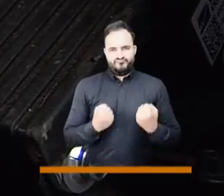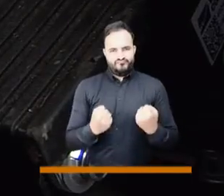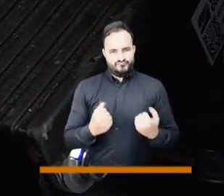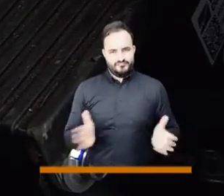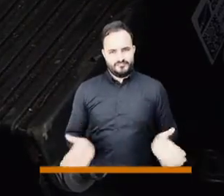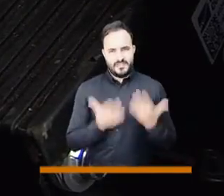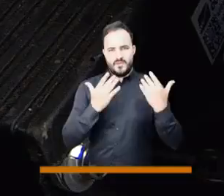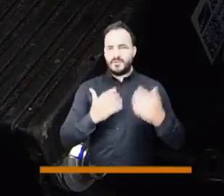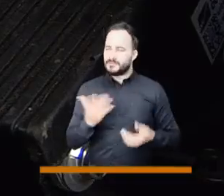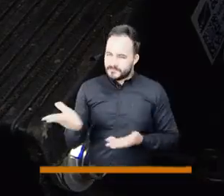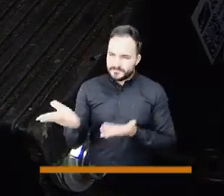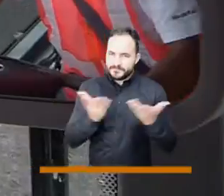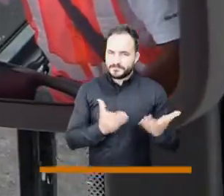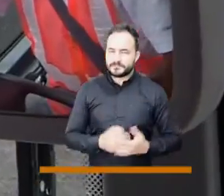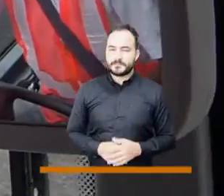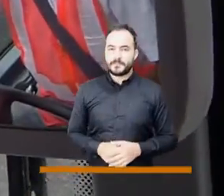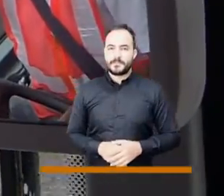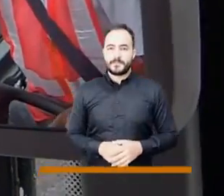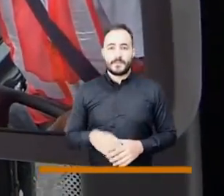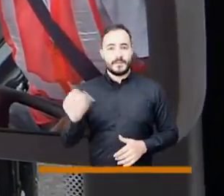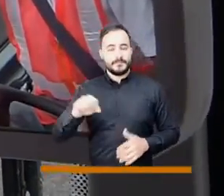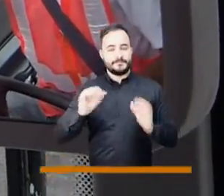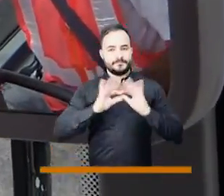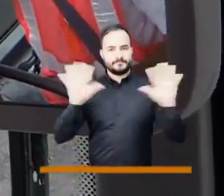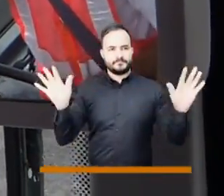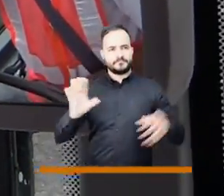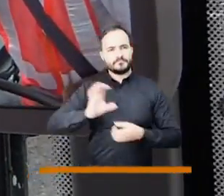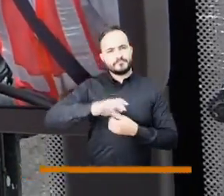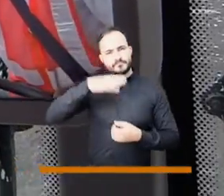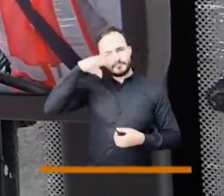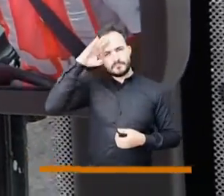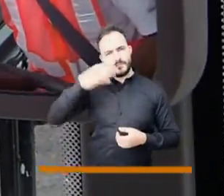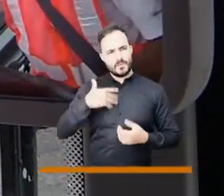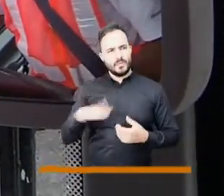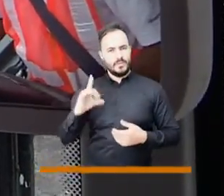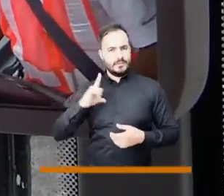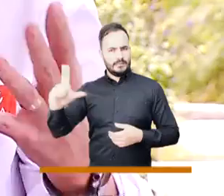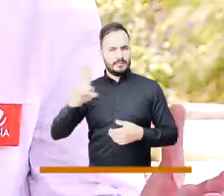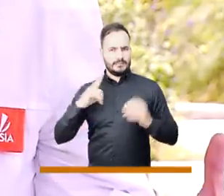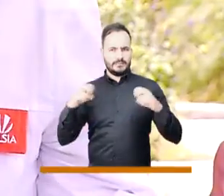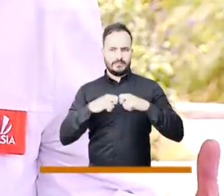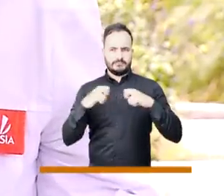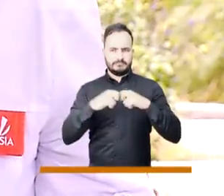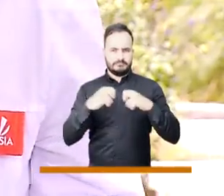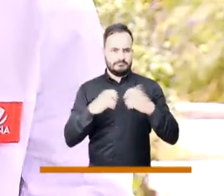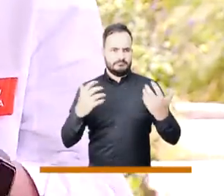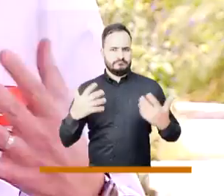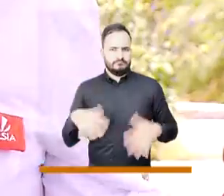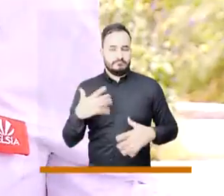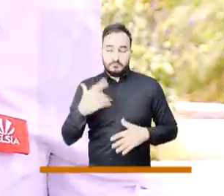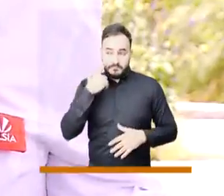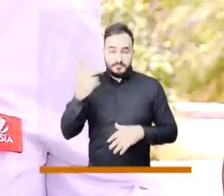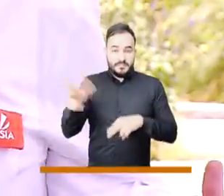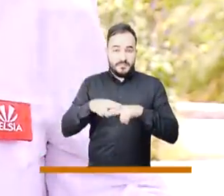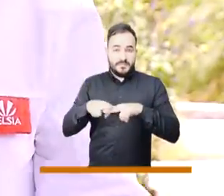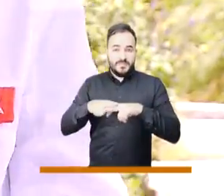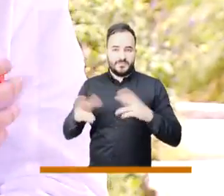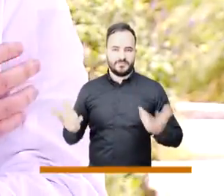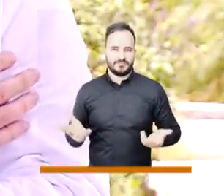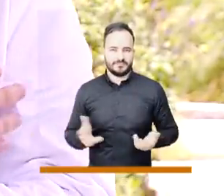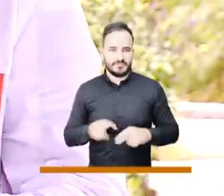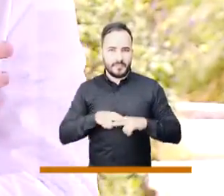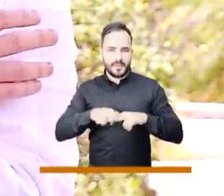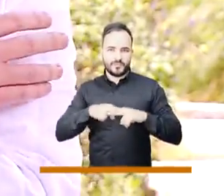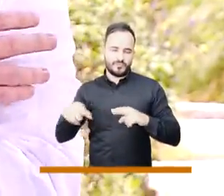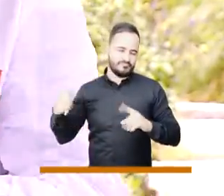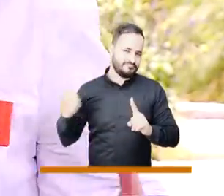con muchísima más fuerza, digamos, este tema. Sí, Medellín tiene, pues yo creo que hemos sido pioneros en movilidad eléctrica. Es que el metro